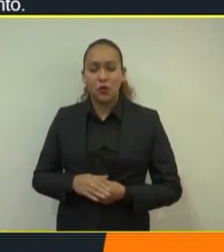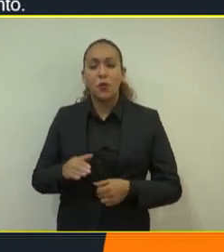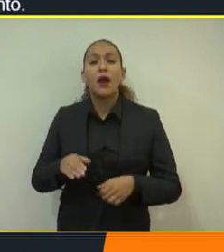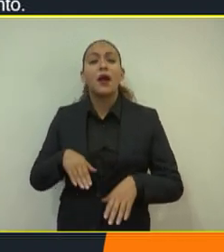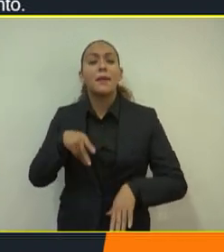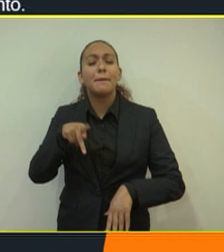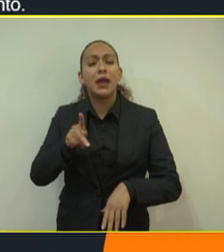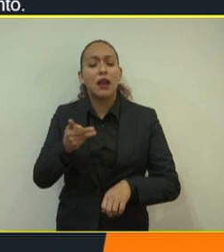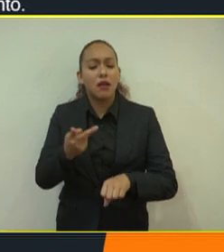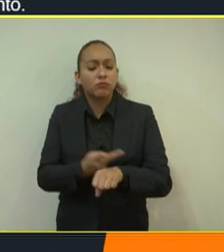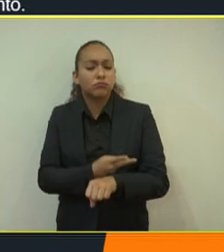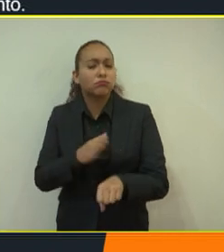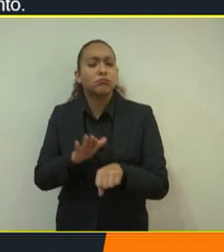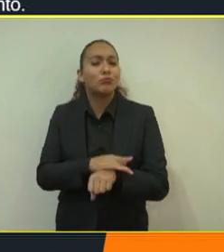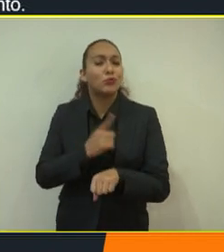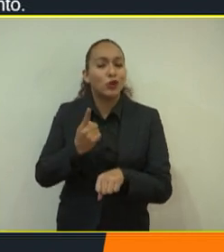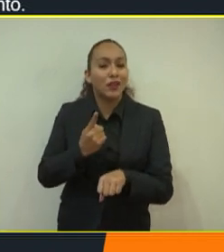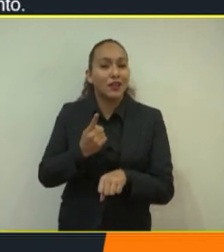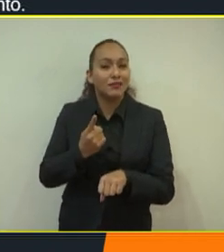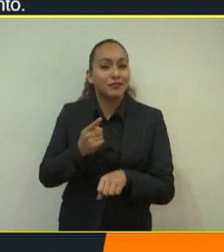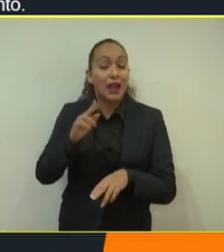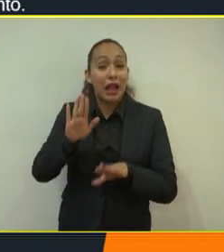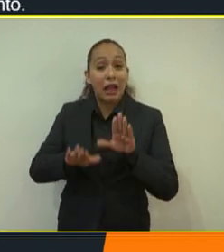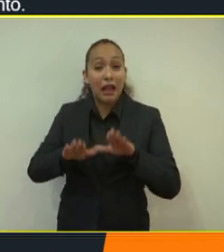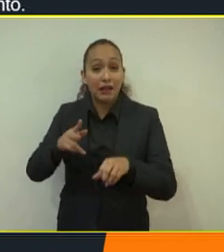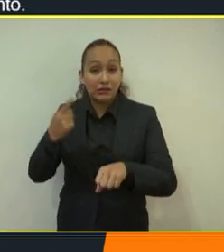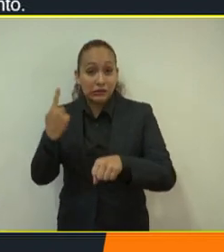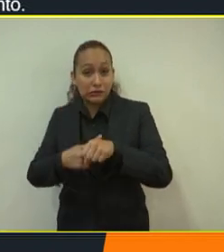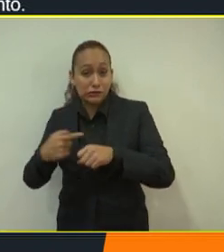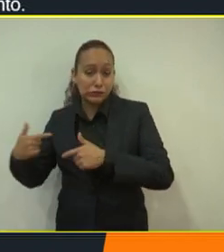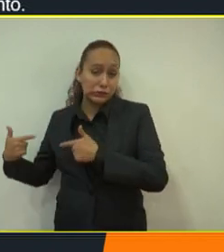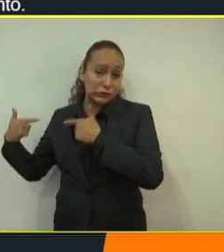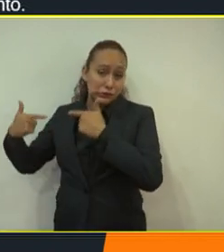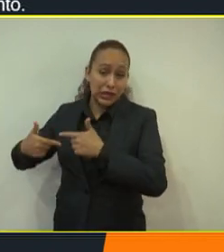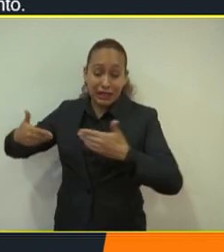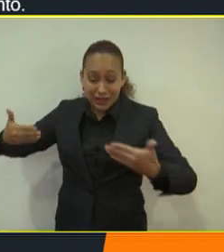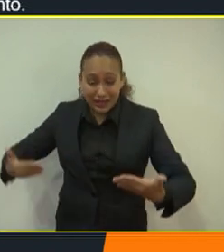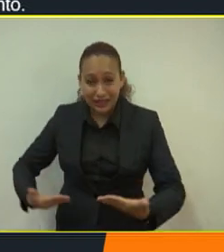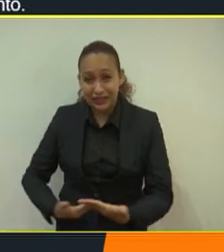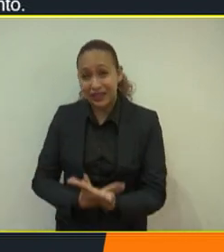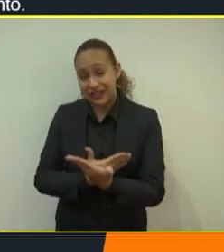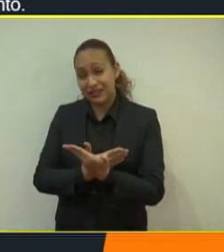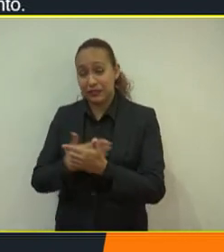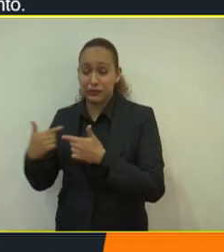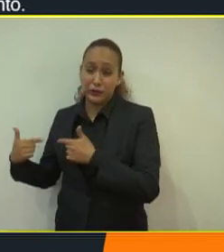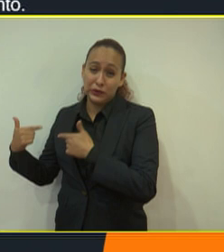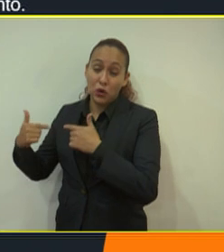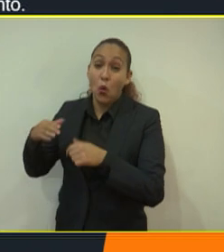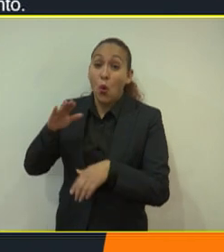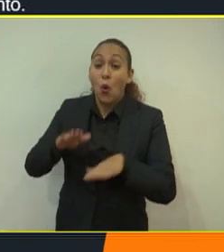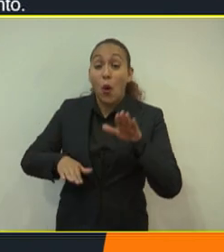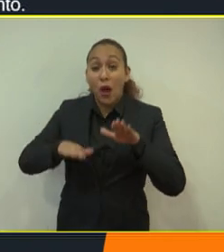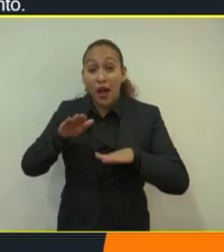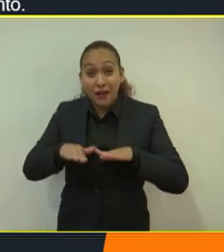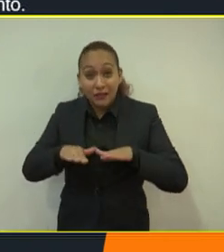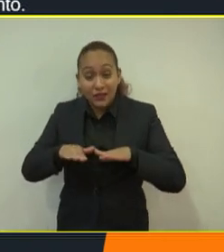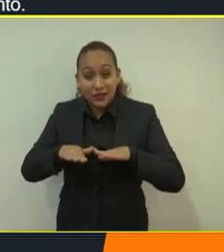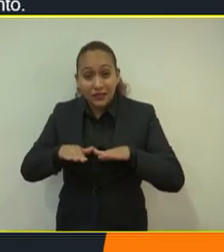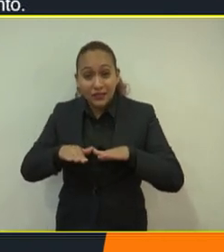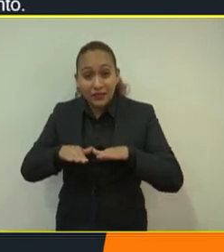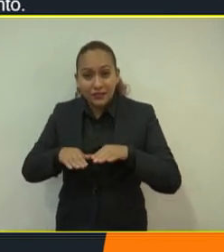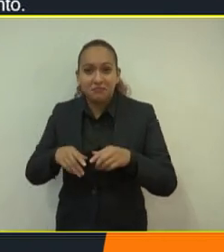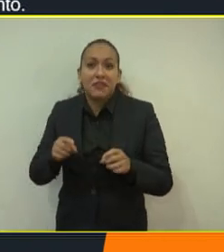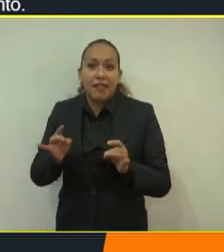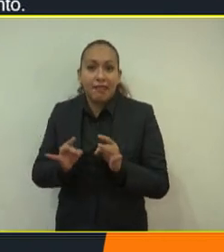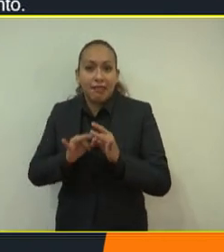provocados principalmente por enfermedades congénitas hereditarias, es decir, desde nacimiento, hasta pues enfermedades congénitas